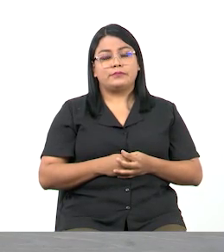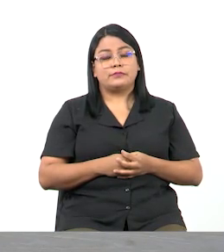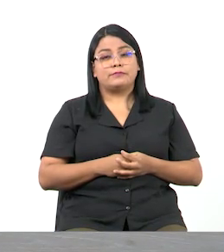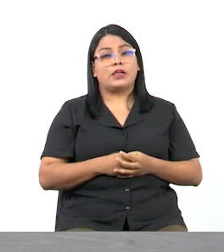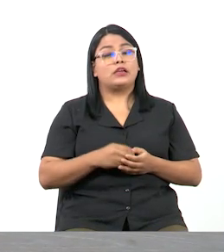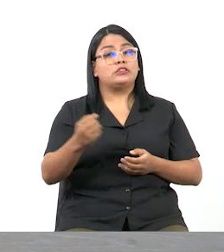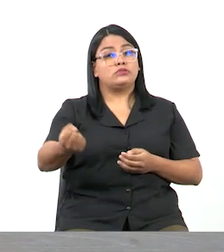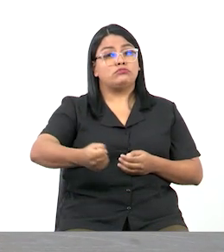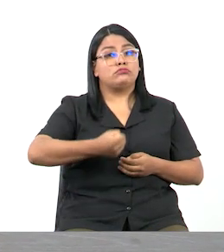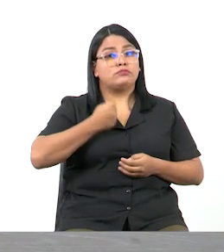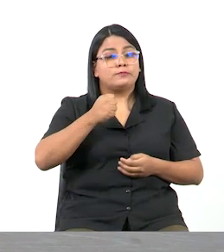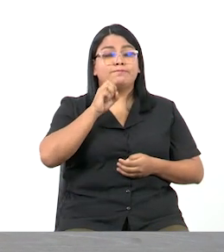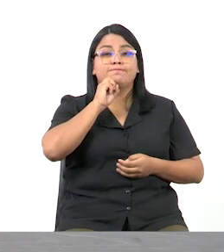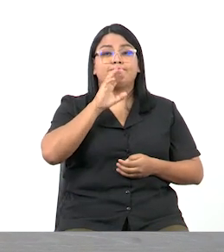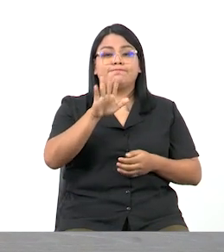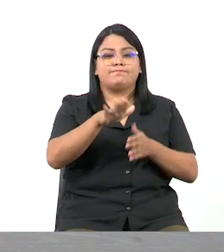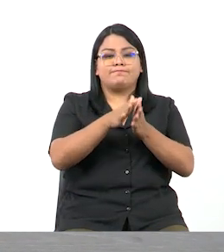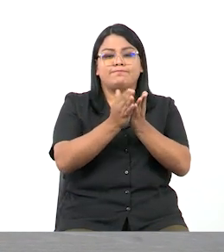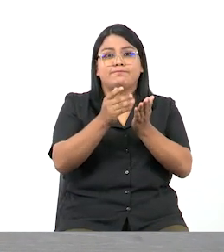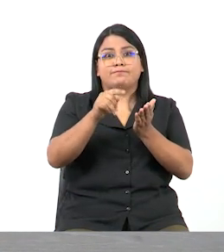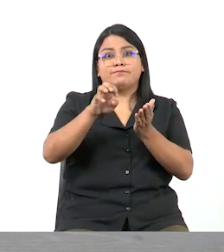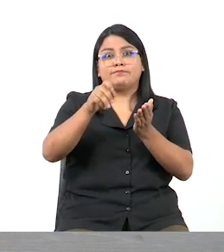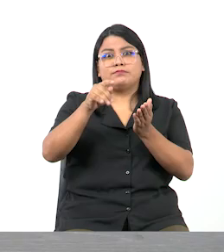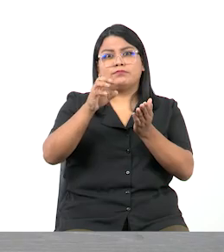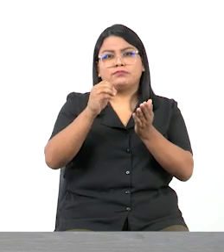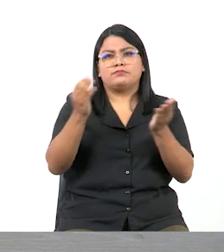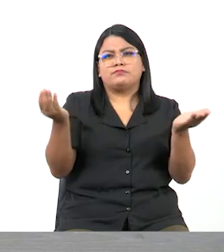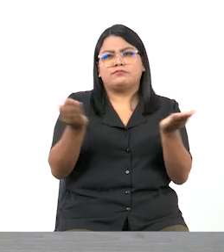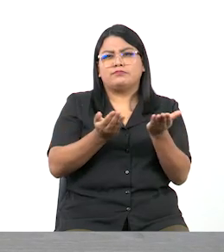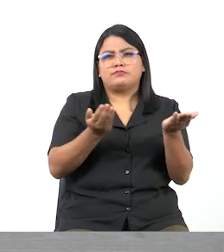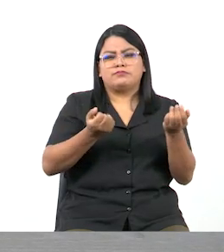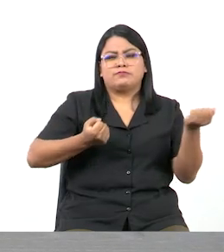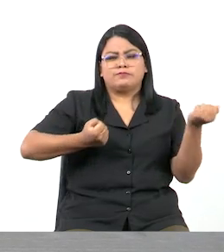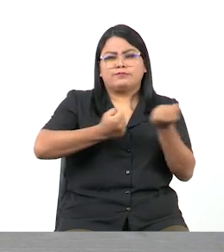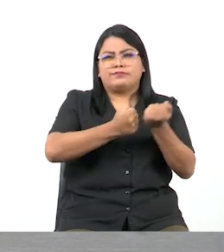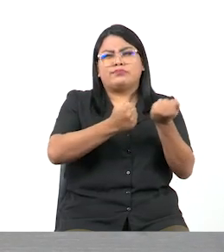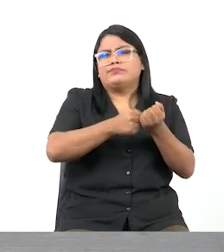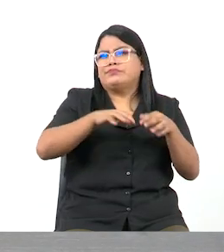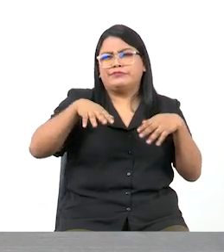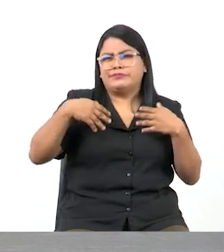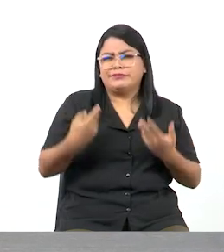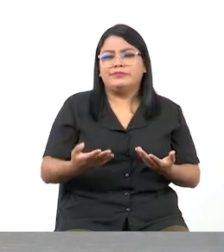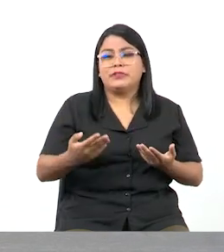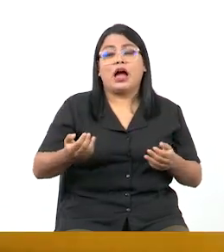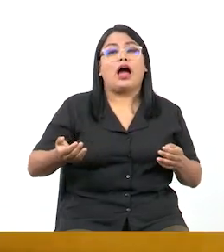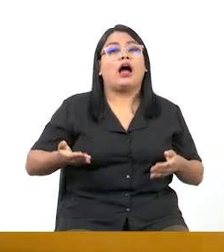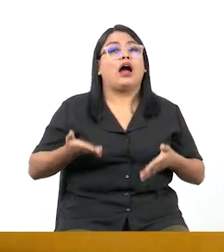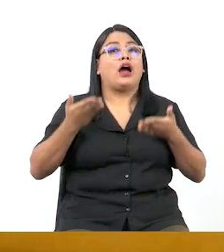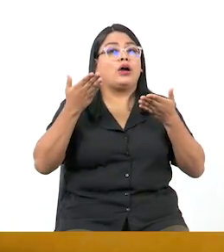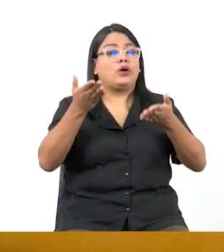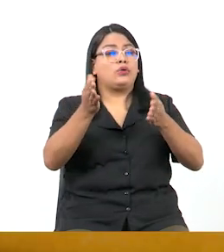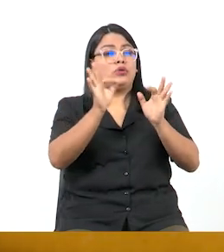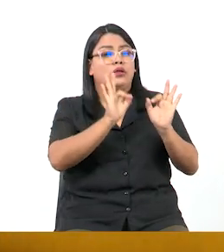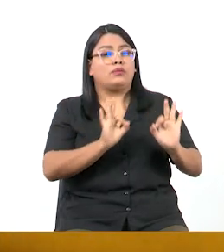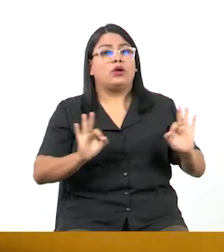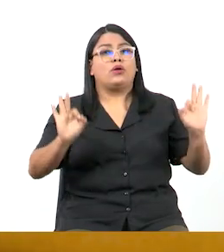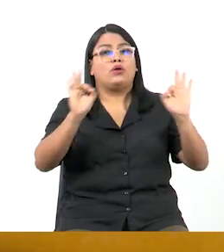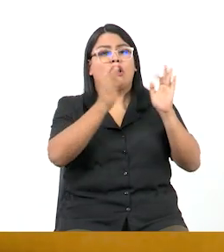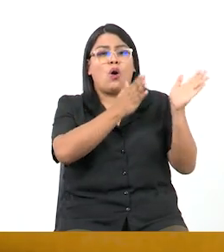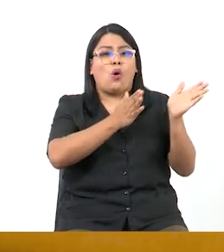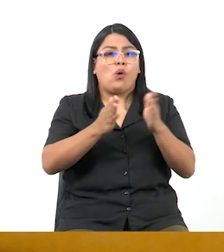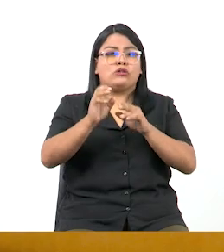Y fíjate, Paola, que es importante mencionar que el libro de texto se hace para servir de apoyo. ¿Por qué? Porque nos ayuda a ordenar de